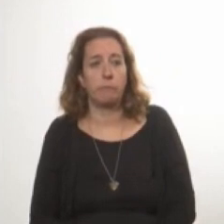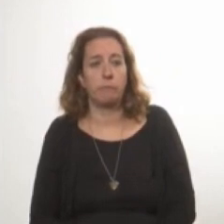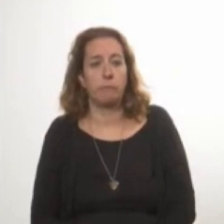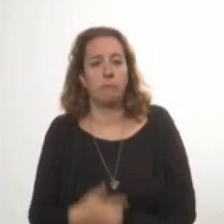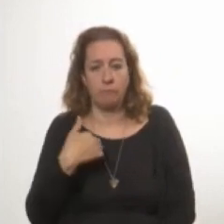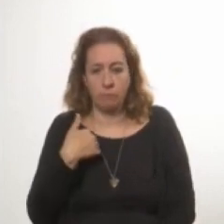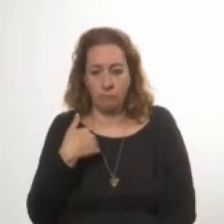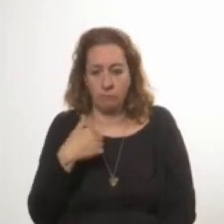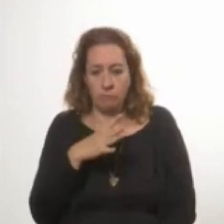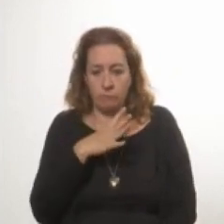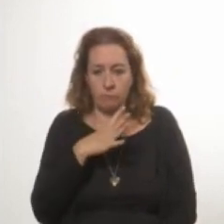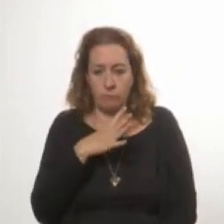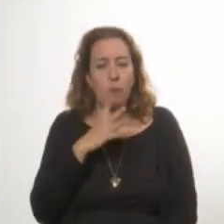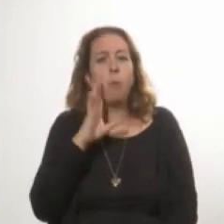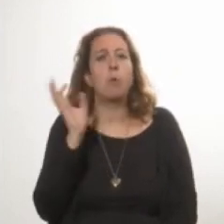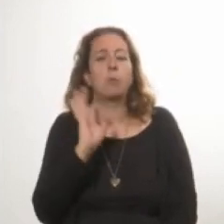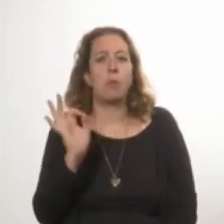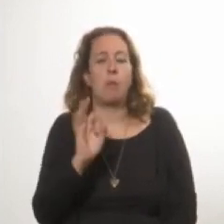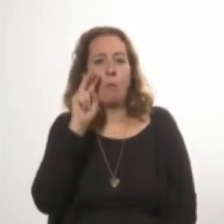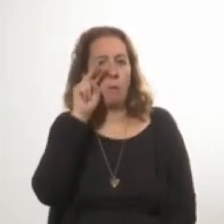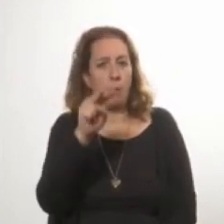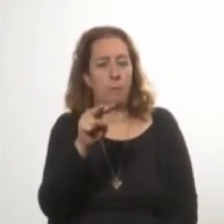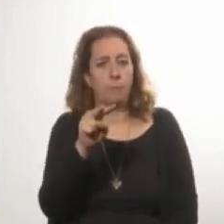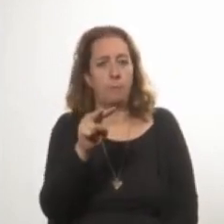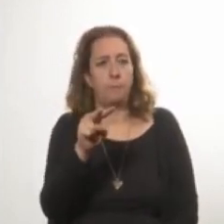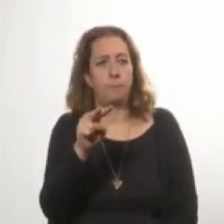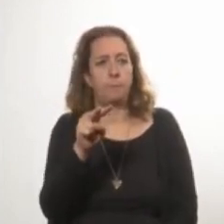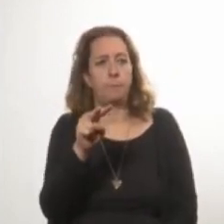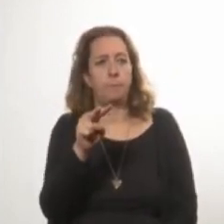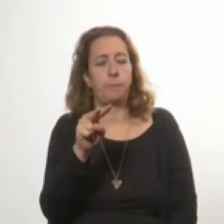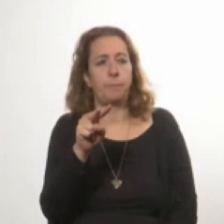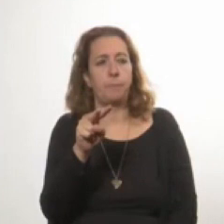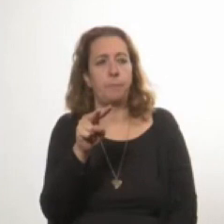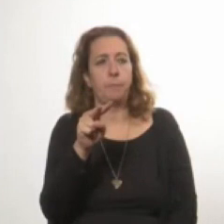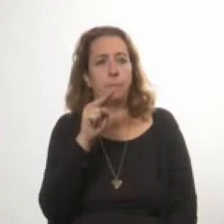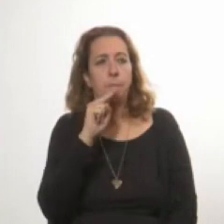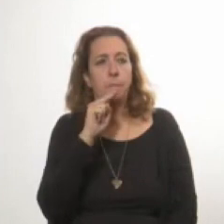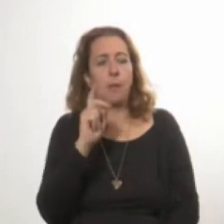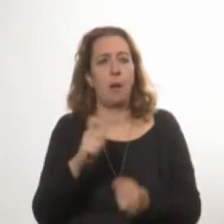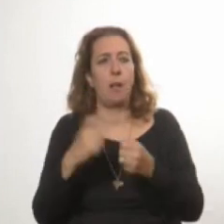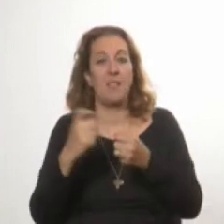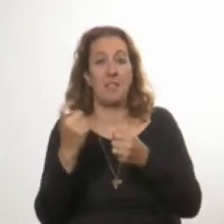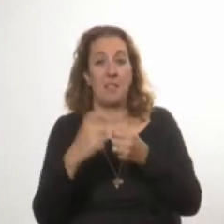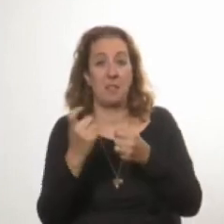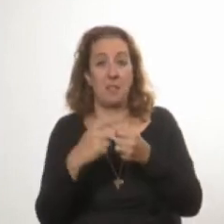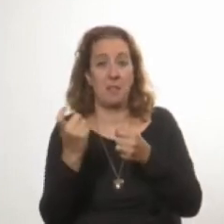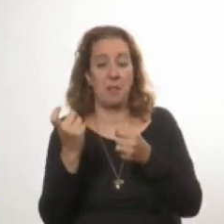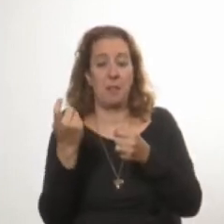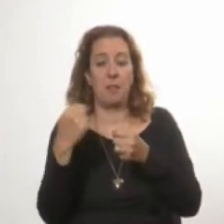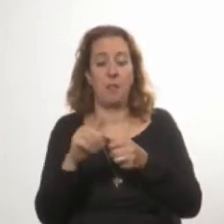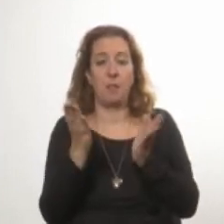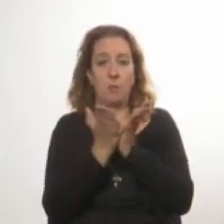Yo tuve la oportunidad de presenciar las desgremializaciones de estudiantes que en